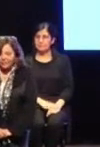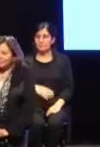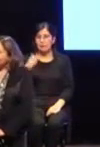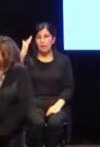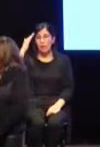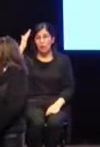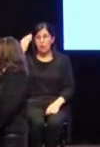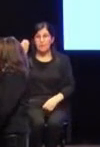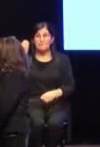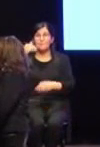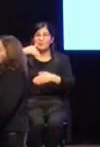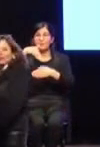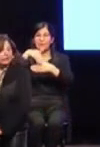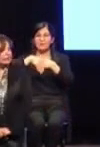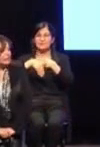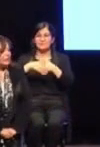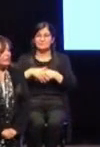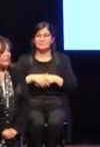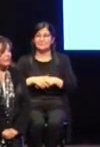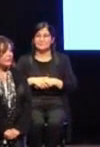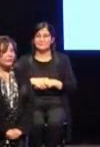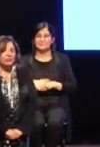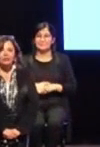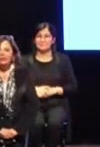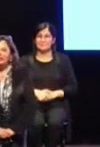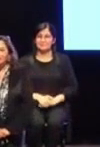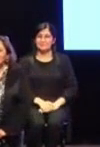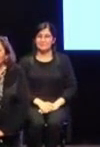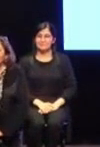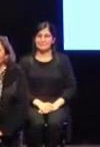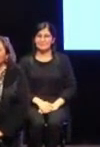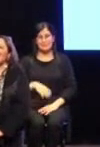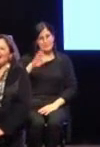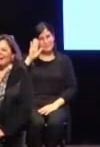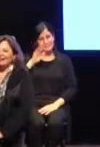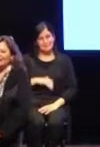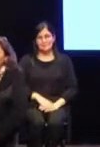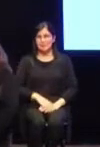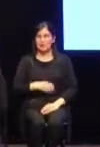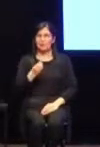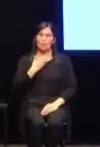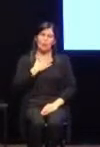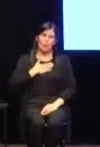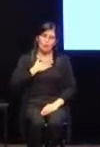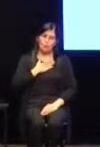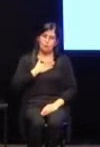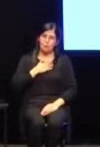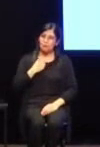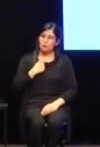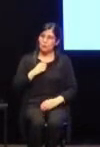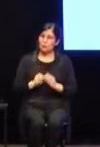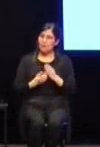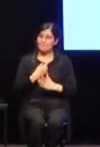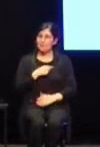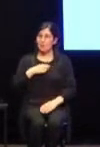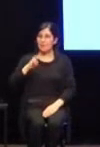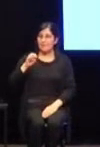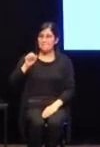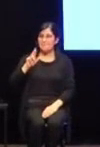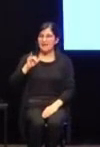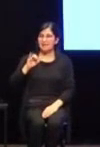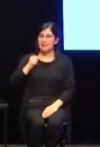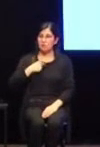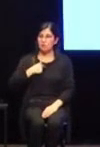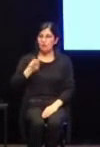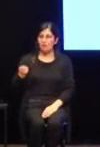Hola, buenas tardes. Aquí. Allá. Aquí atrásito. A la derecha. Mucho gusto, me presento nuevamente. Soy María Peniche, vengo de